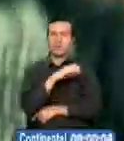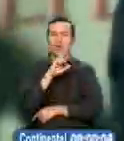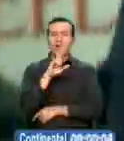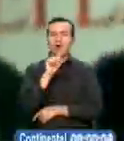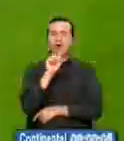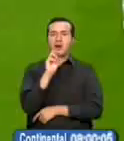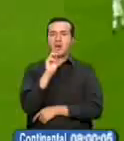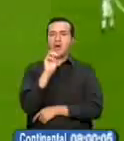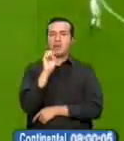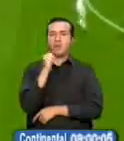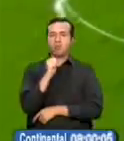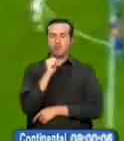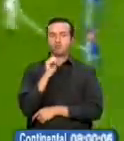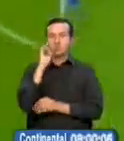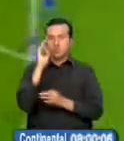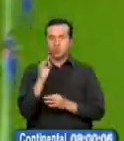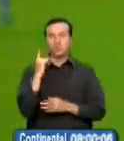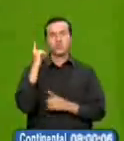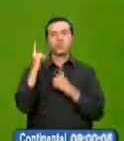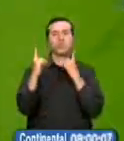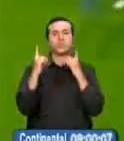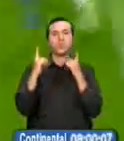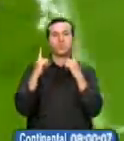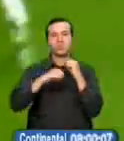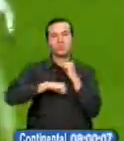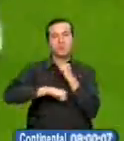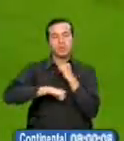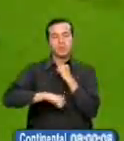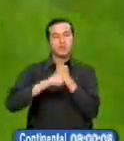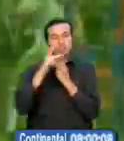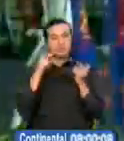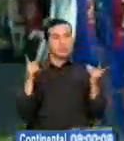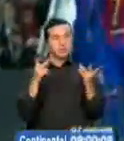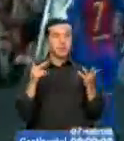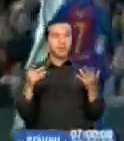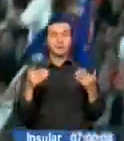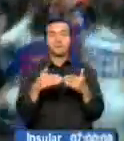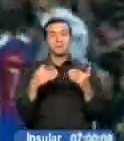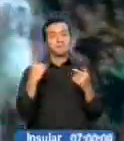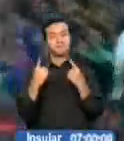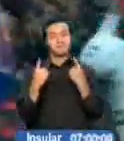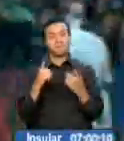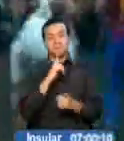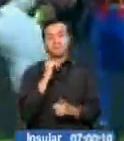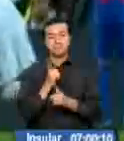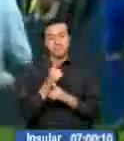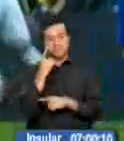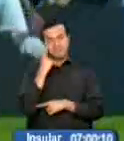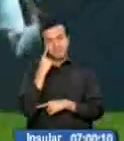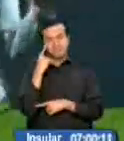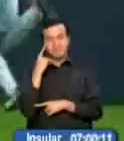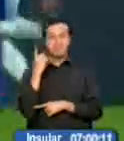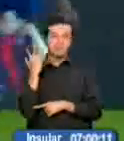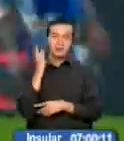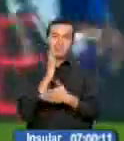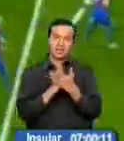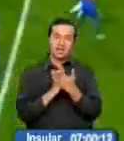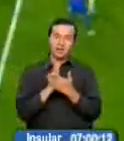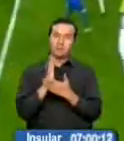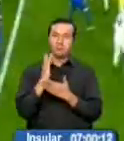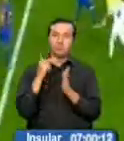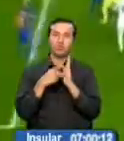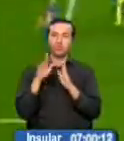Ramos, que puso el 1-1 en este clásico que terminó así, con división de puntos en el Camp